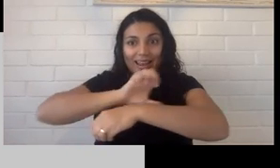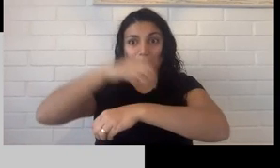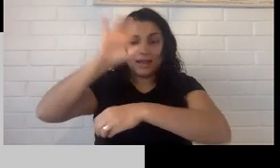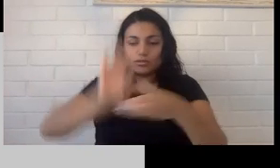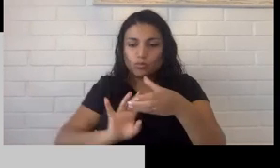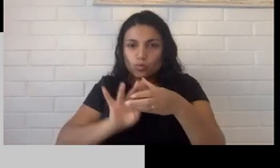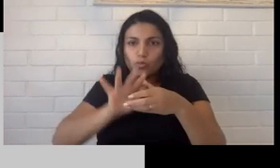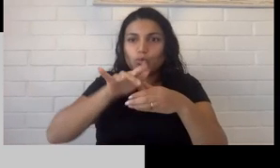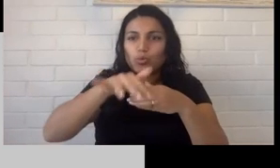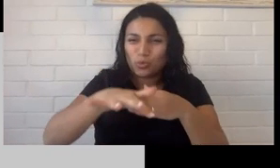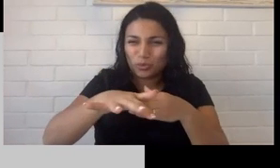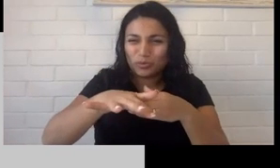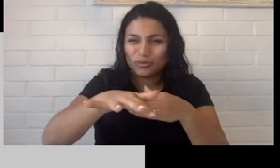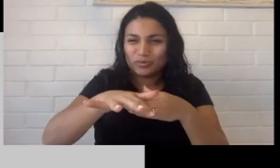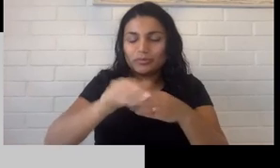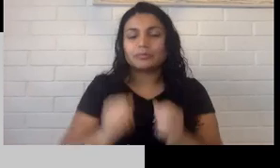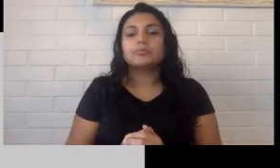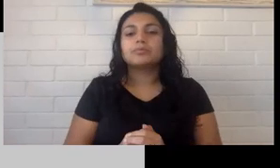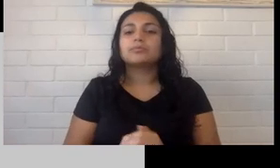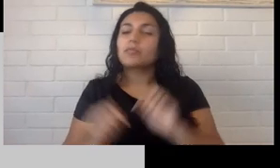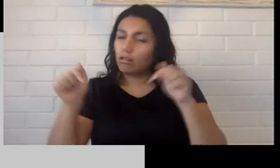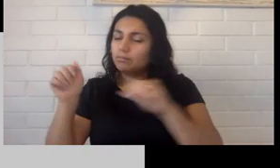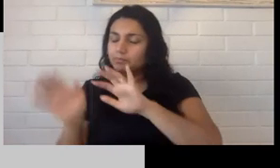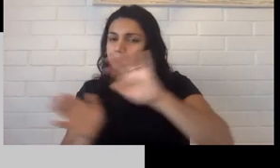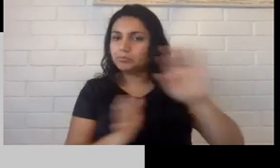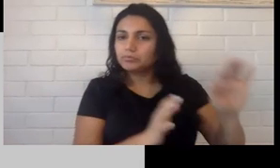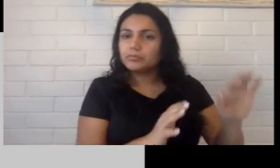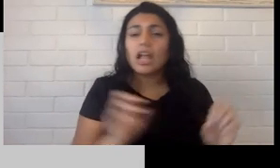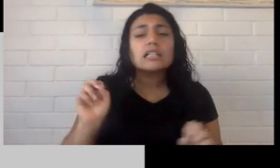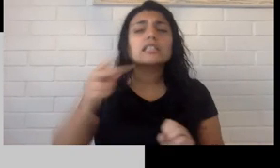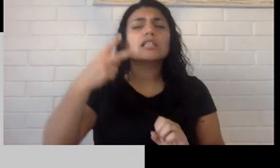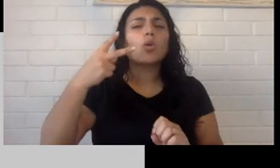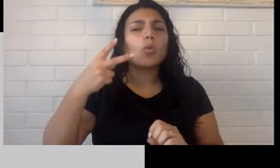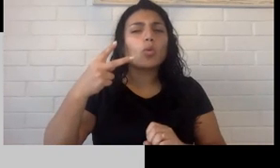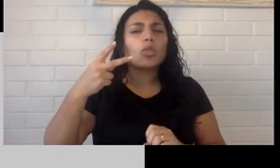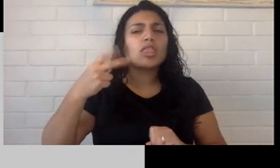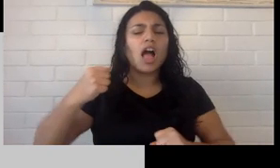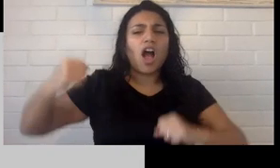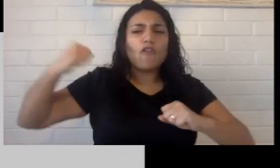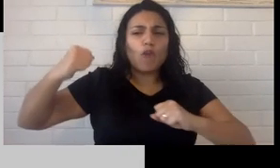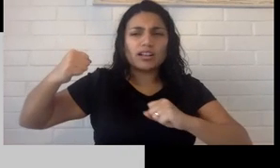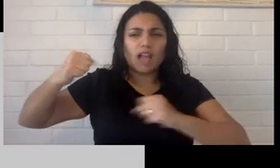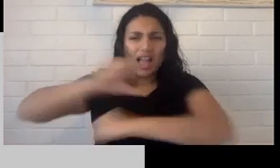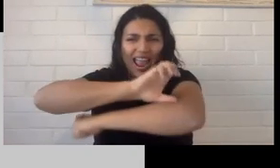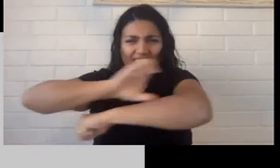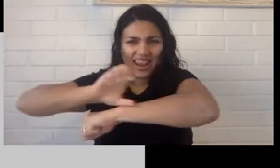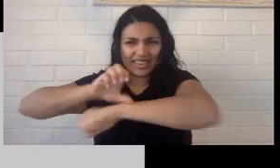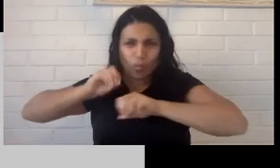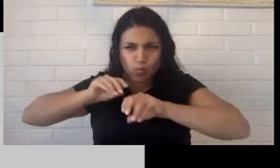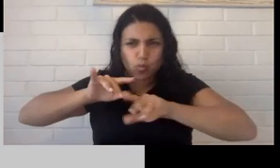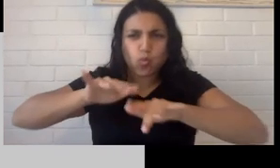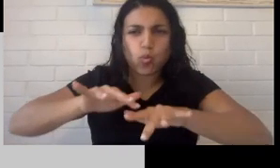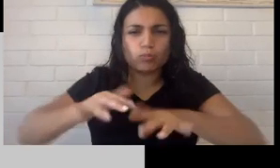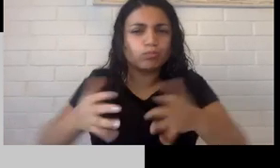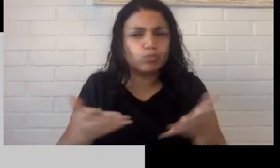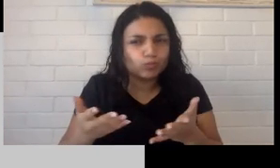impulsora, que es la diferencia, en este caso, que va a estar dado por la